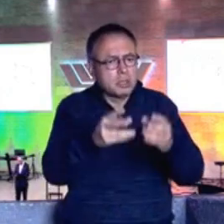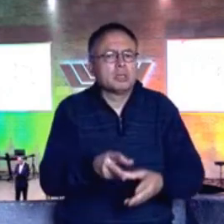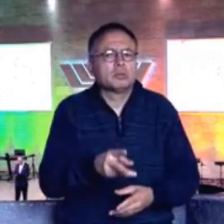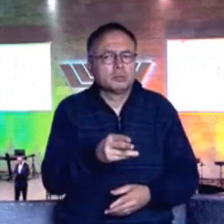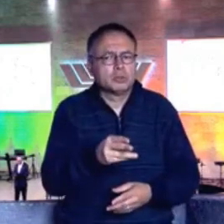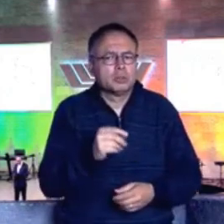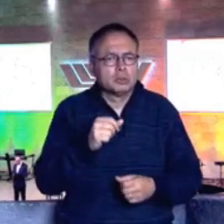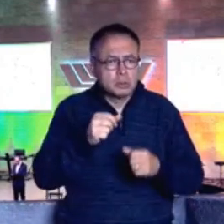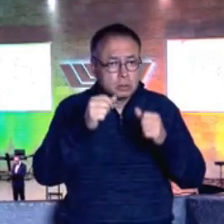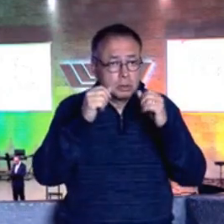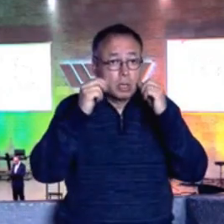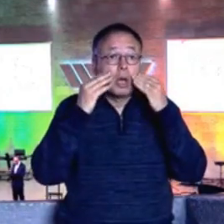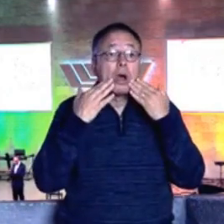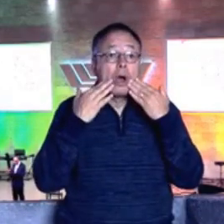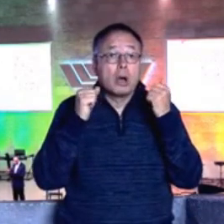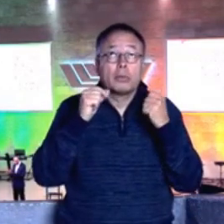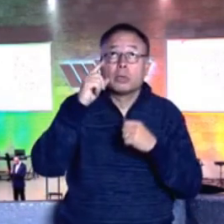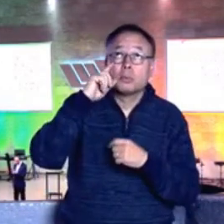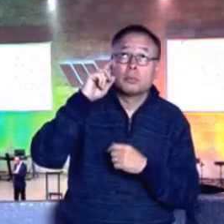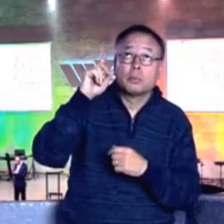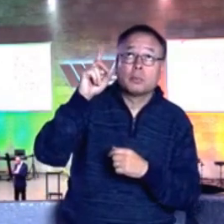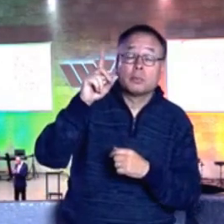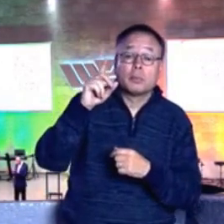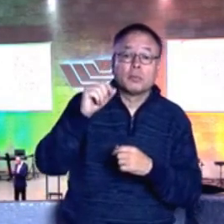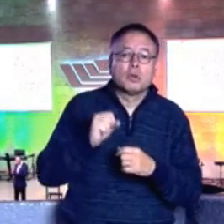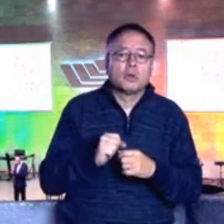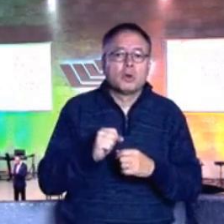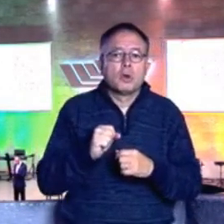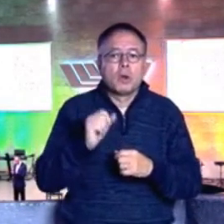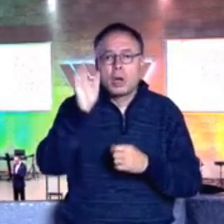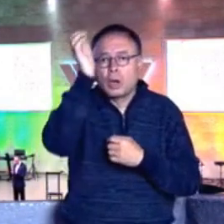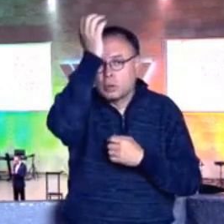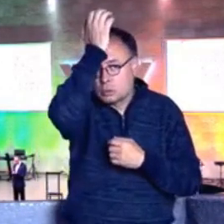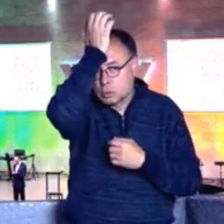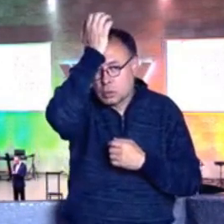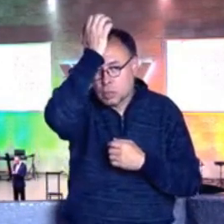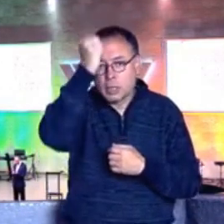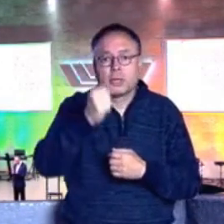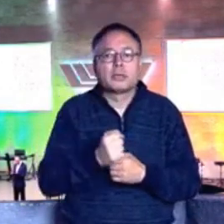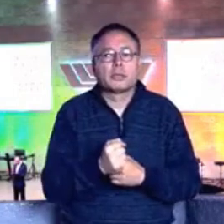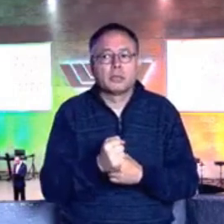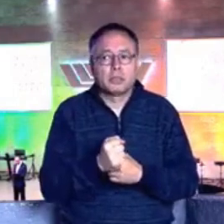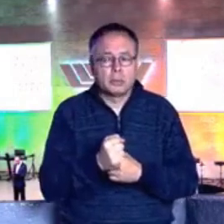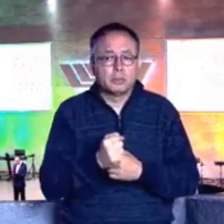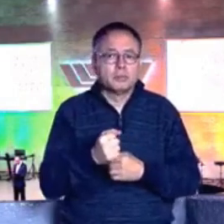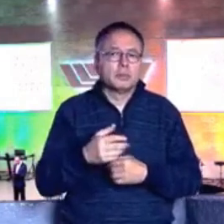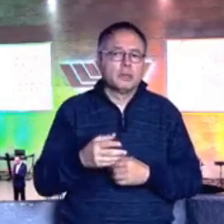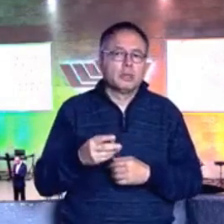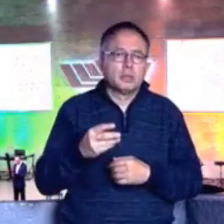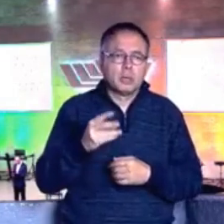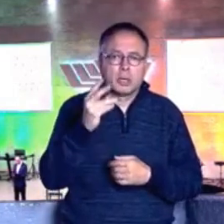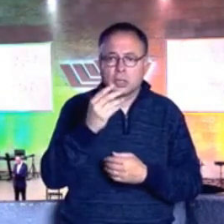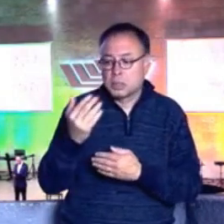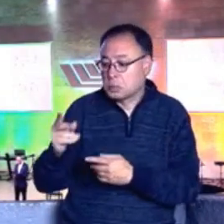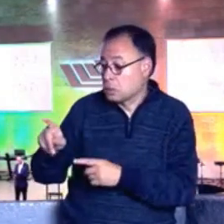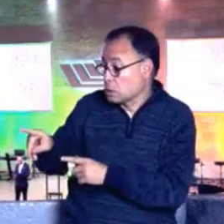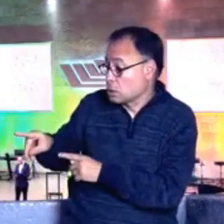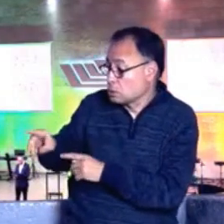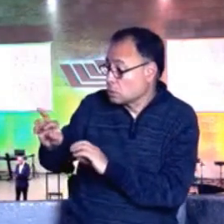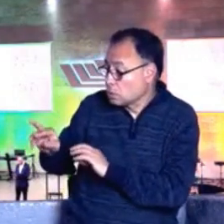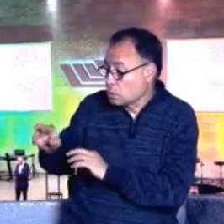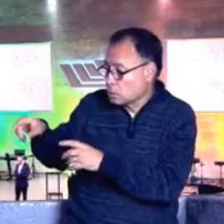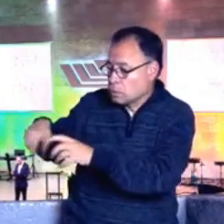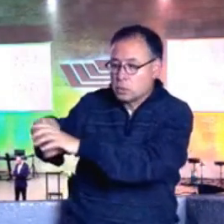ojos y vio que a sus espaldas había un carnero trabado por los cuernos en un zarzal y